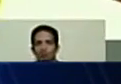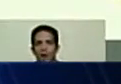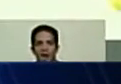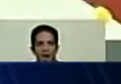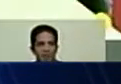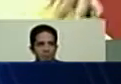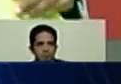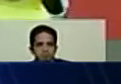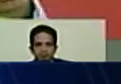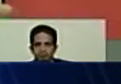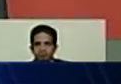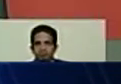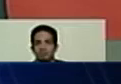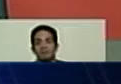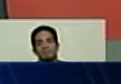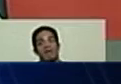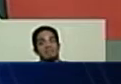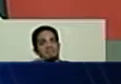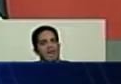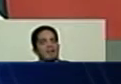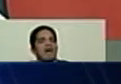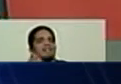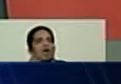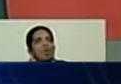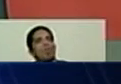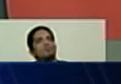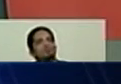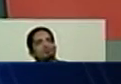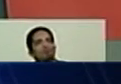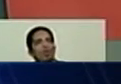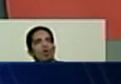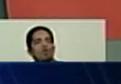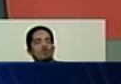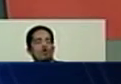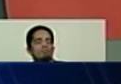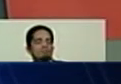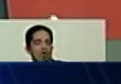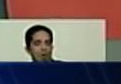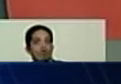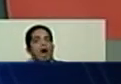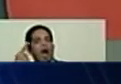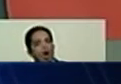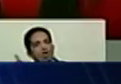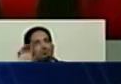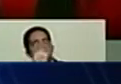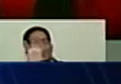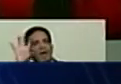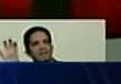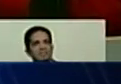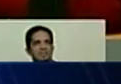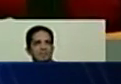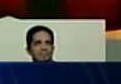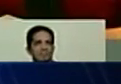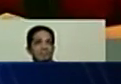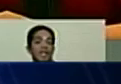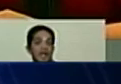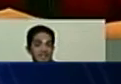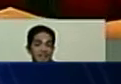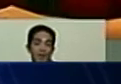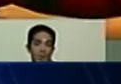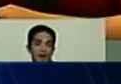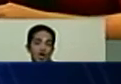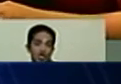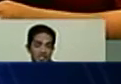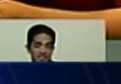para entregarle nuestros recursos naturales sagrados a transnacionales extranjeras Esa es la buena noticia con la que amanecemos. El